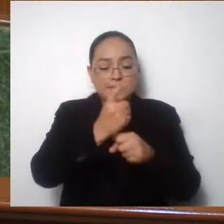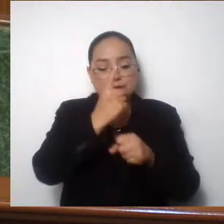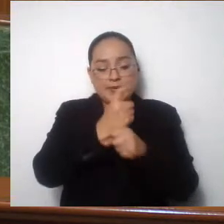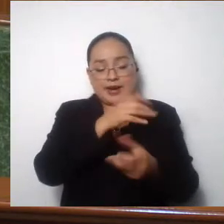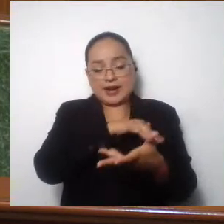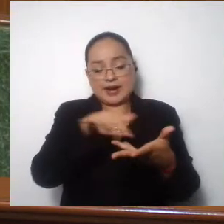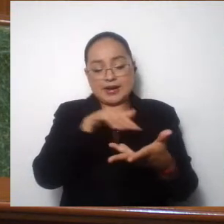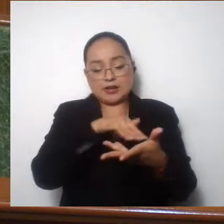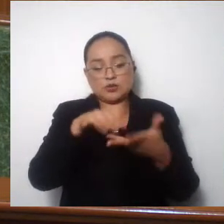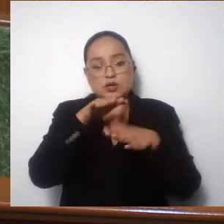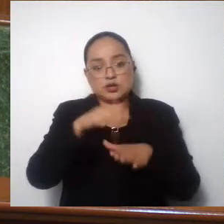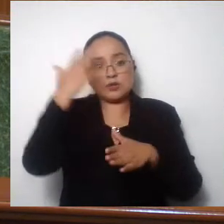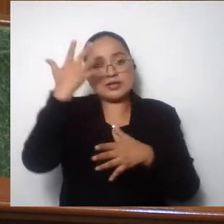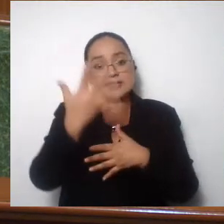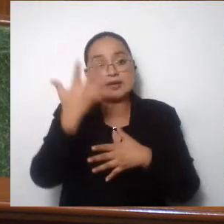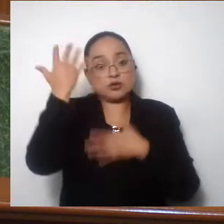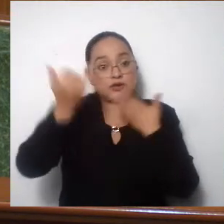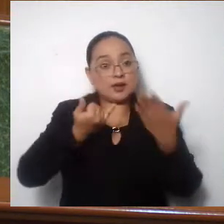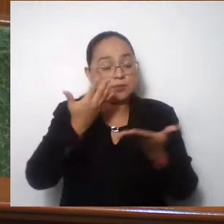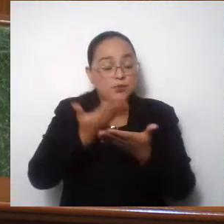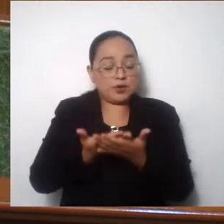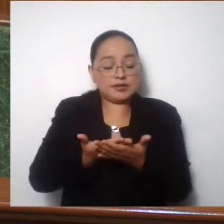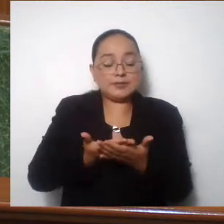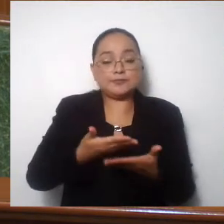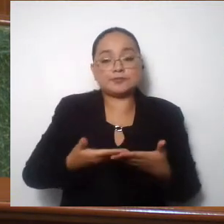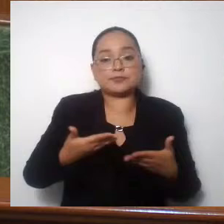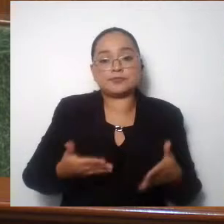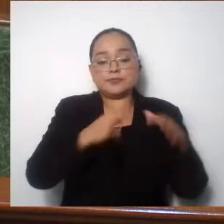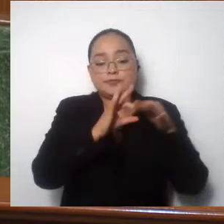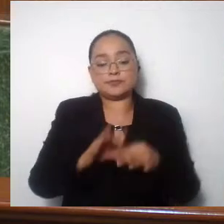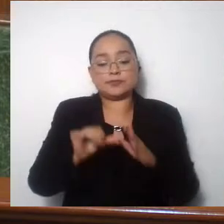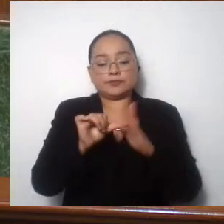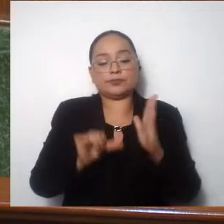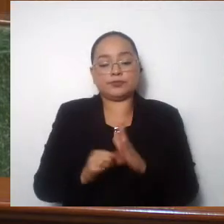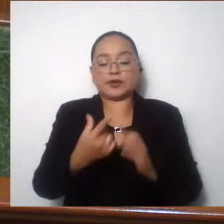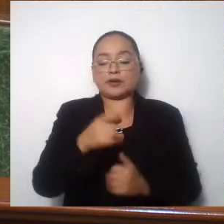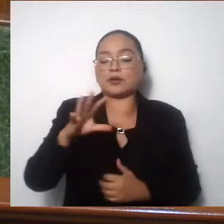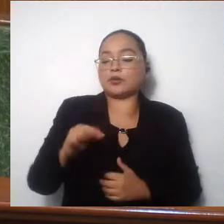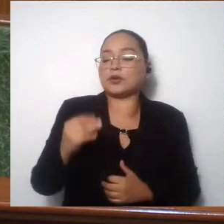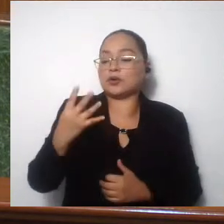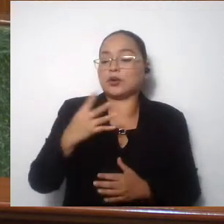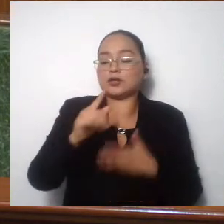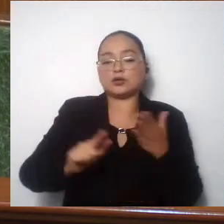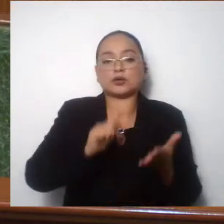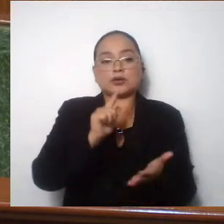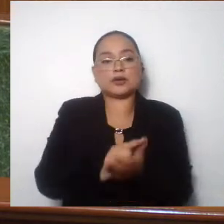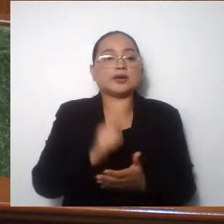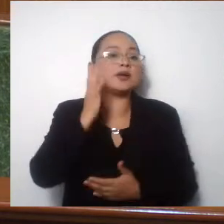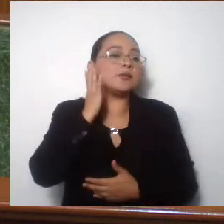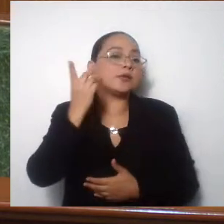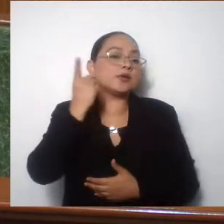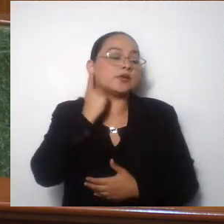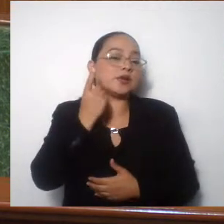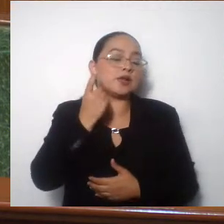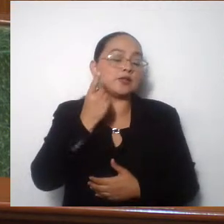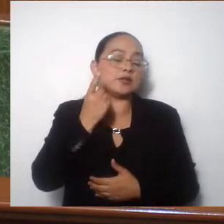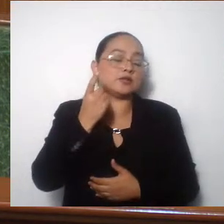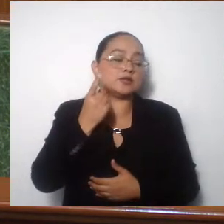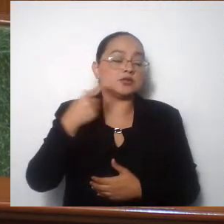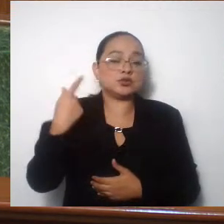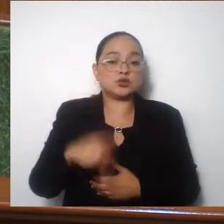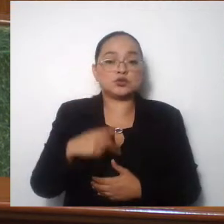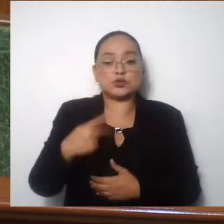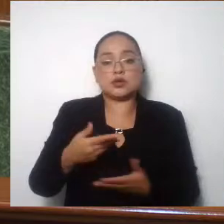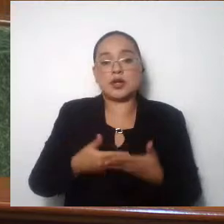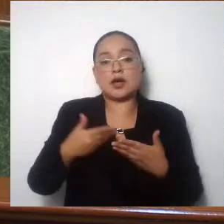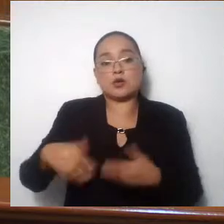estas cinco iniciativas de conformidad con lo dispuesto en el artículo 144 de la Ley Orgánica del Congreso, en votación económica se pregunta si se toman